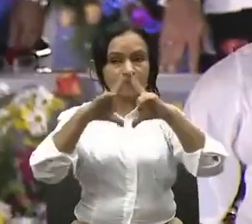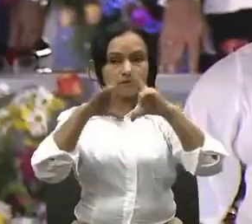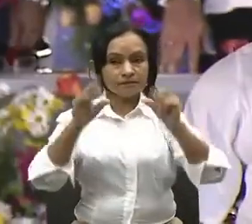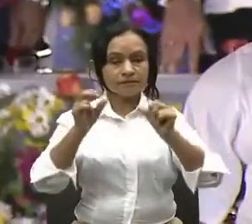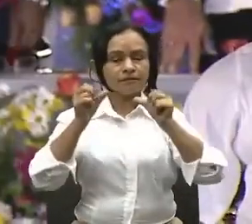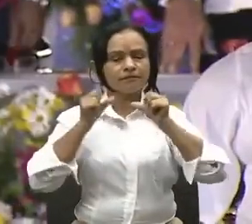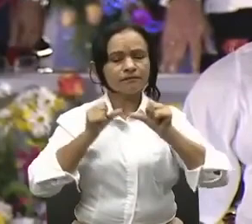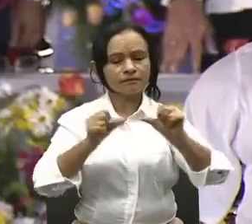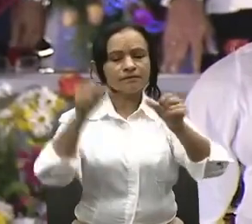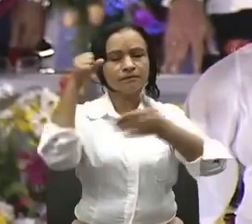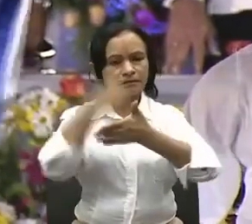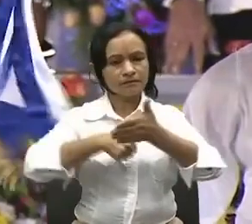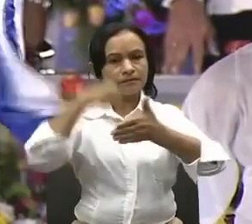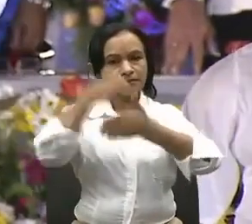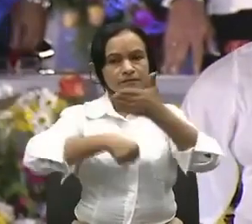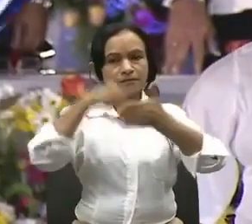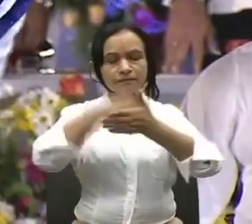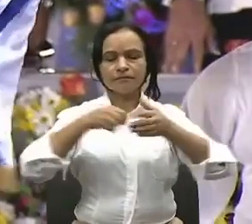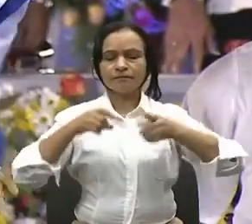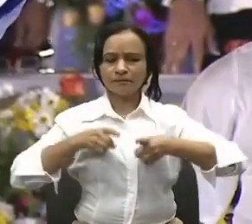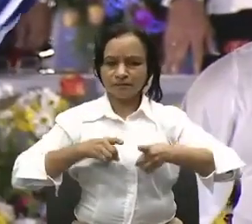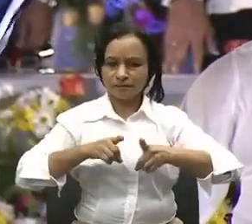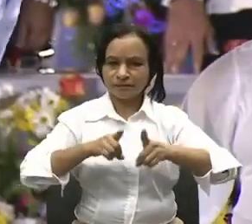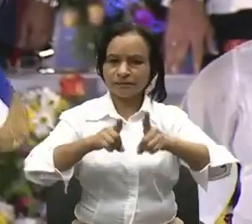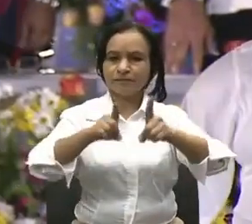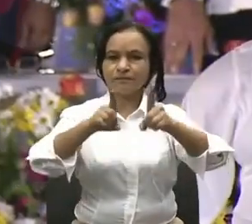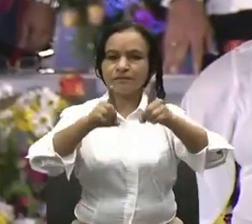Vamos a seguir luchando con dignidad,